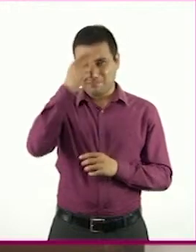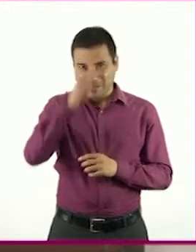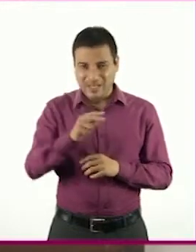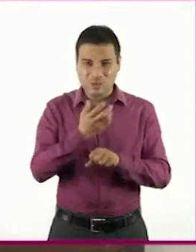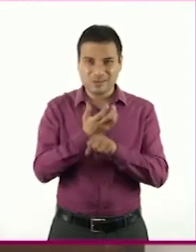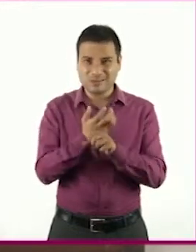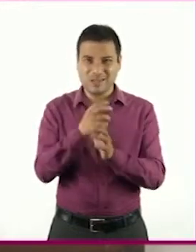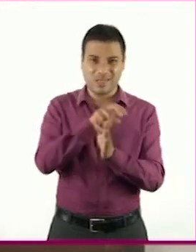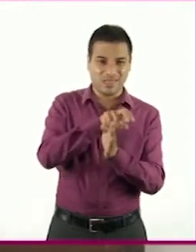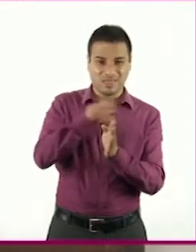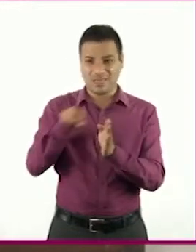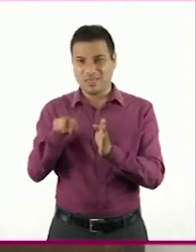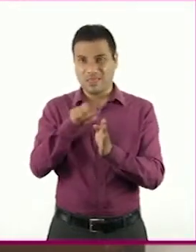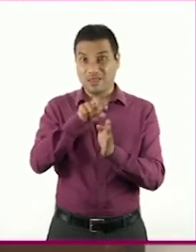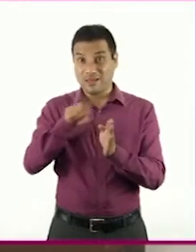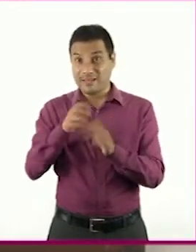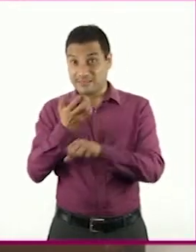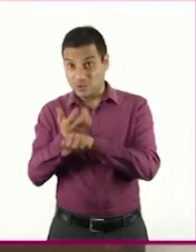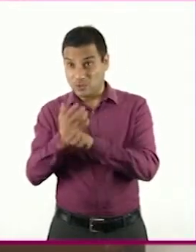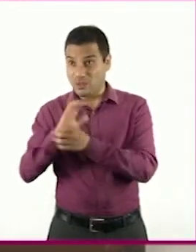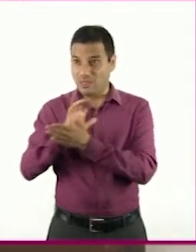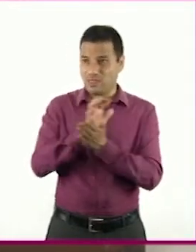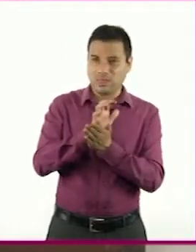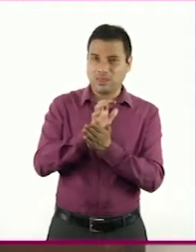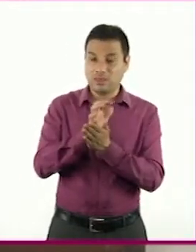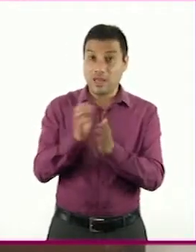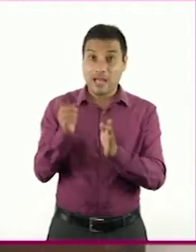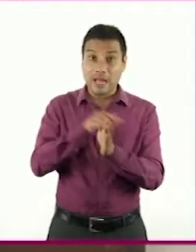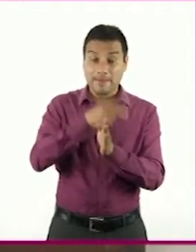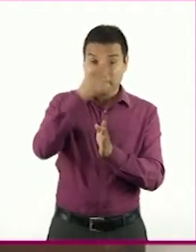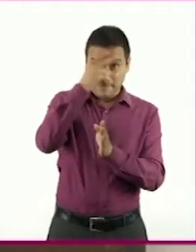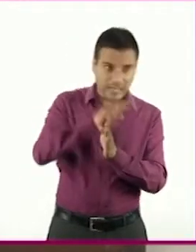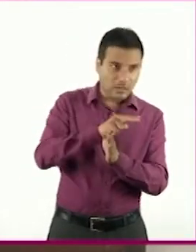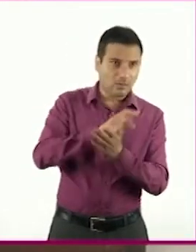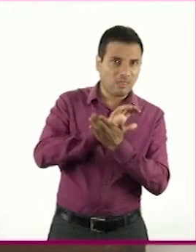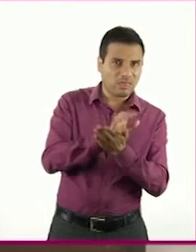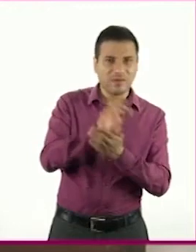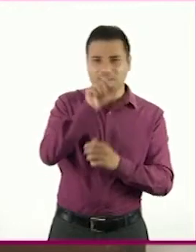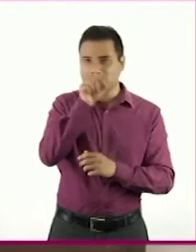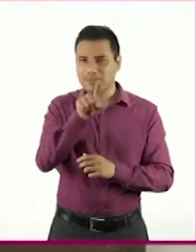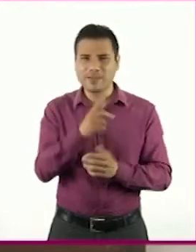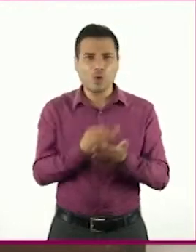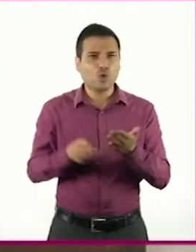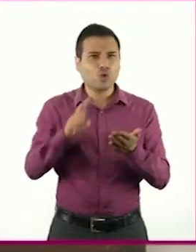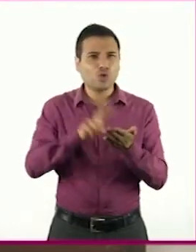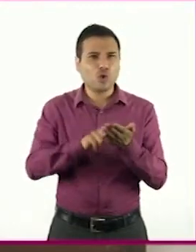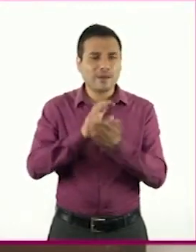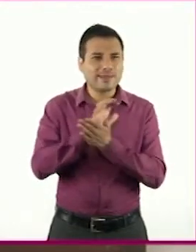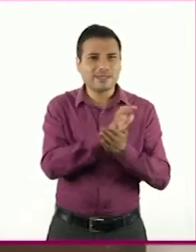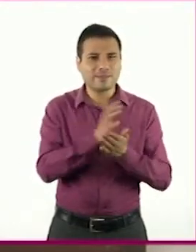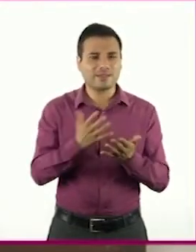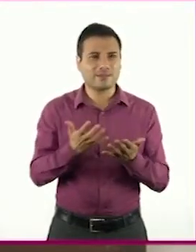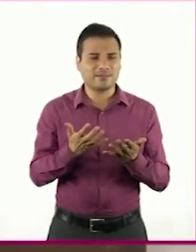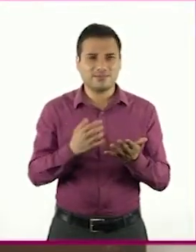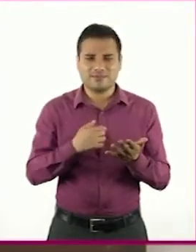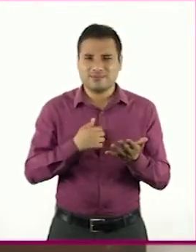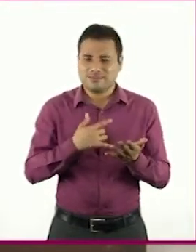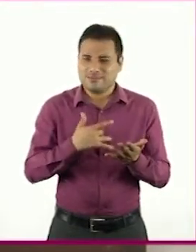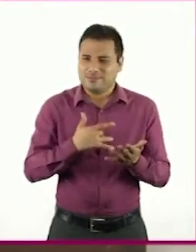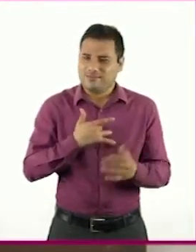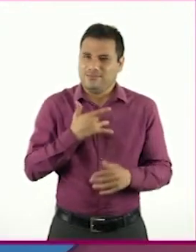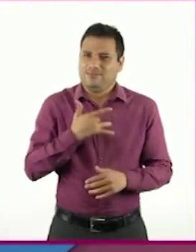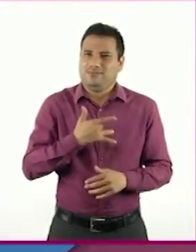México, también son discriminados por no ser completamente mexicanos, a pesar de que ellos puedan sentirse como